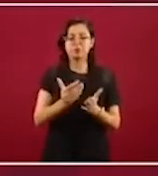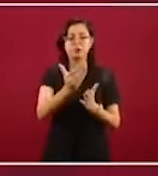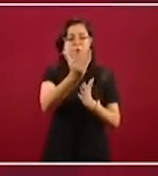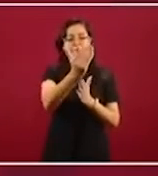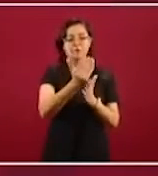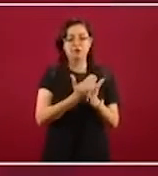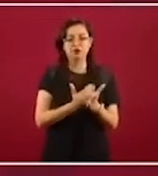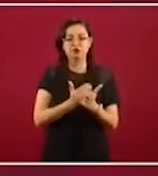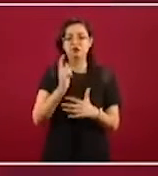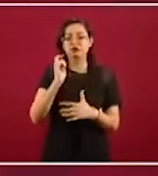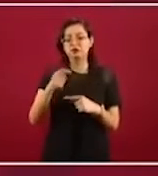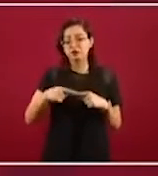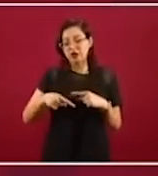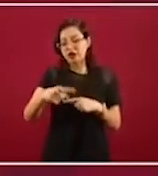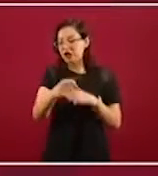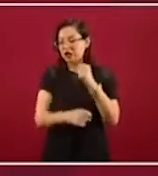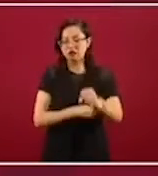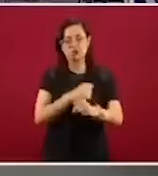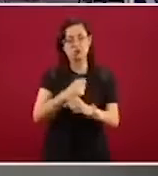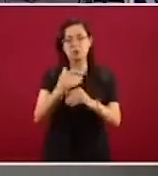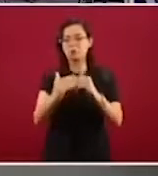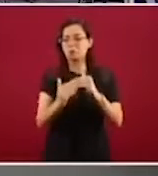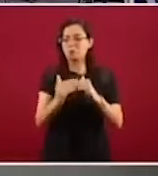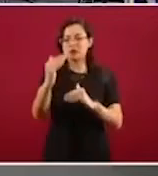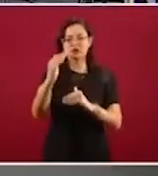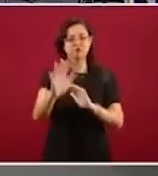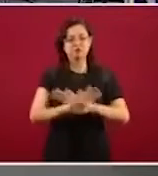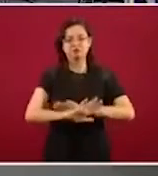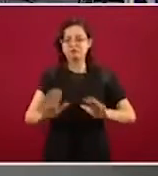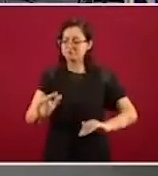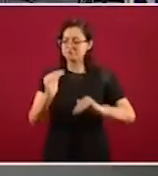crecer, se congelan,